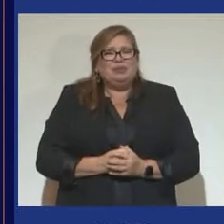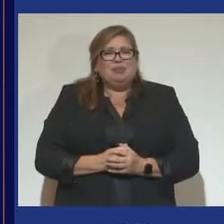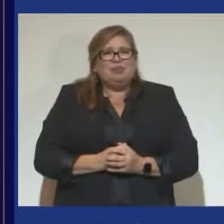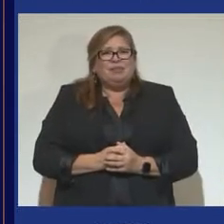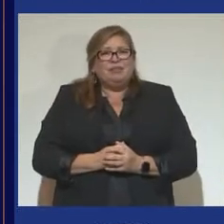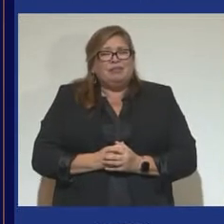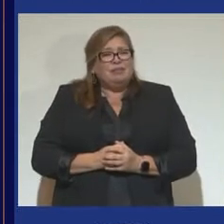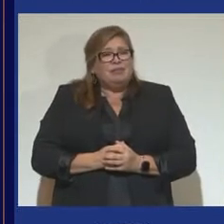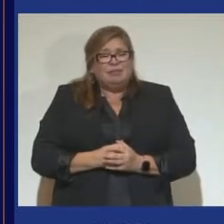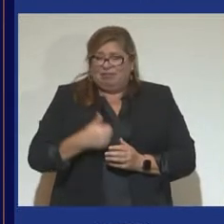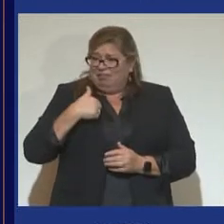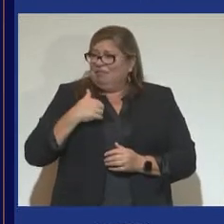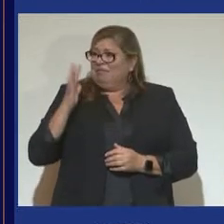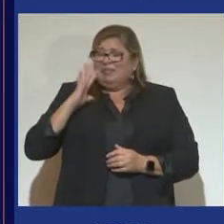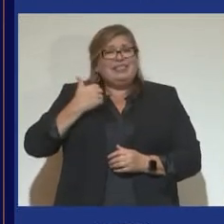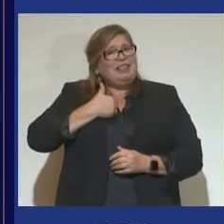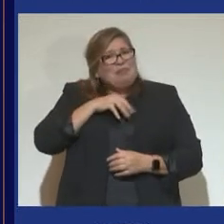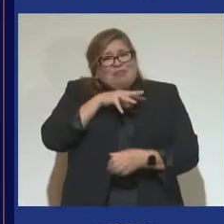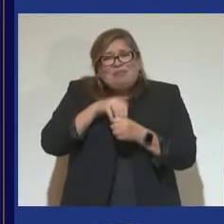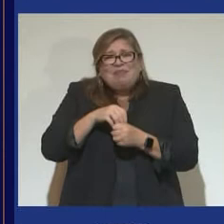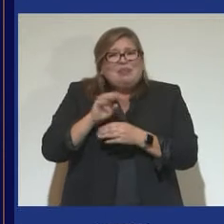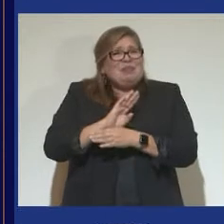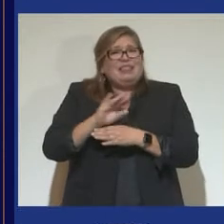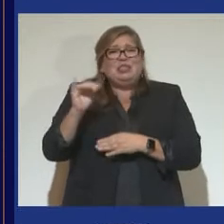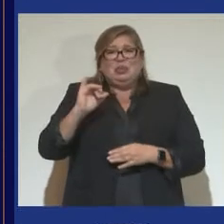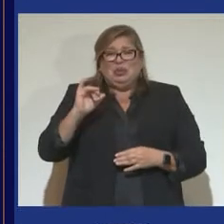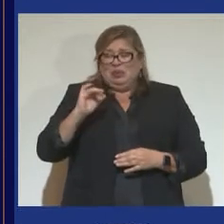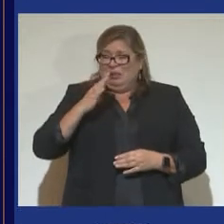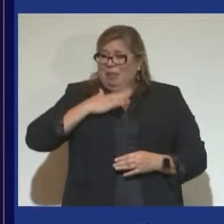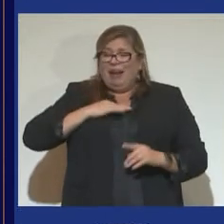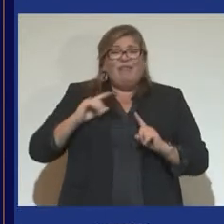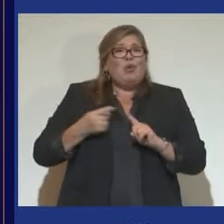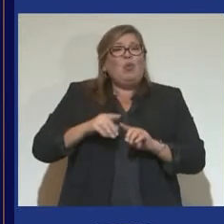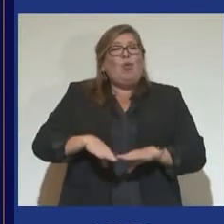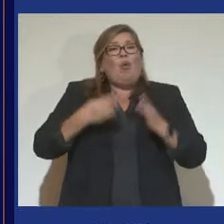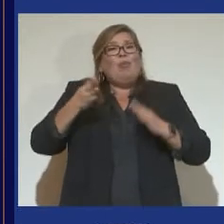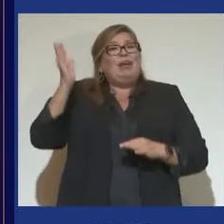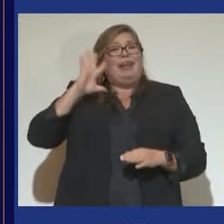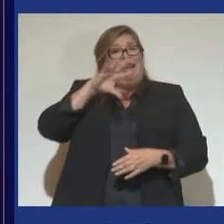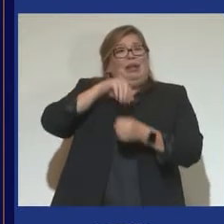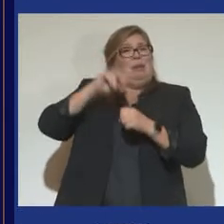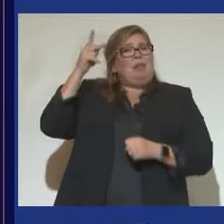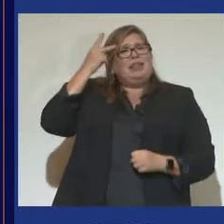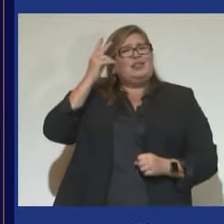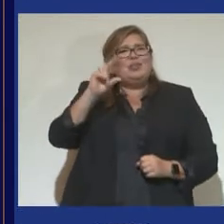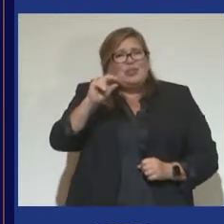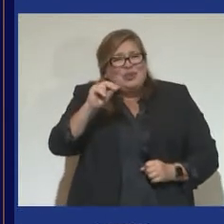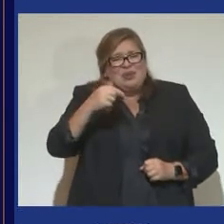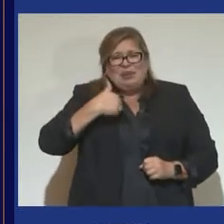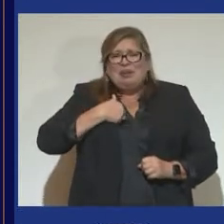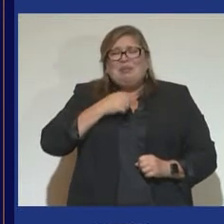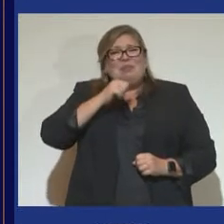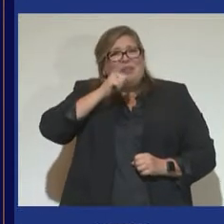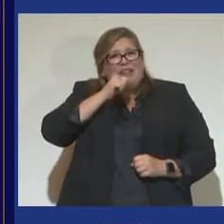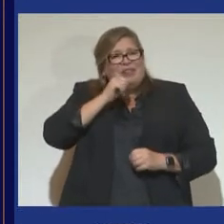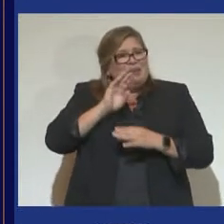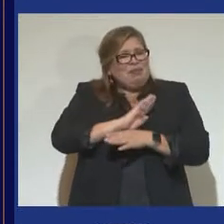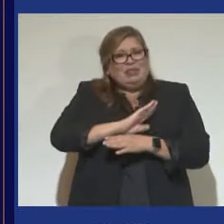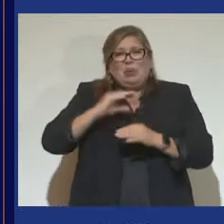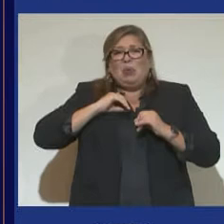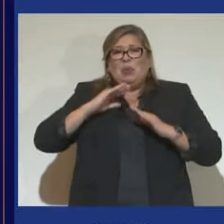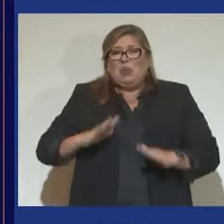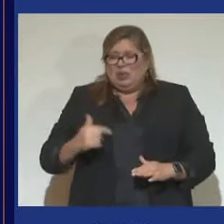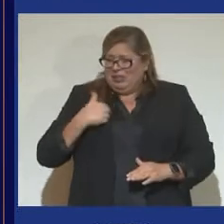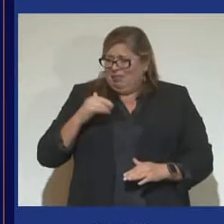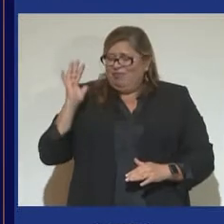recordaré a usted ya todos que yo no empecé en la política yo empecé en el sector privado yo salí de la